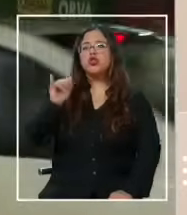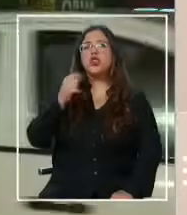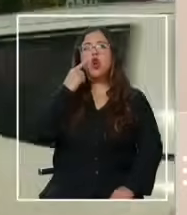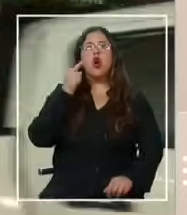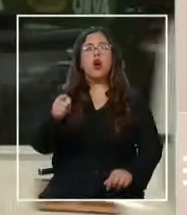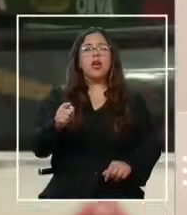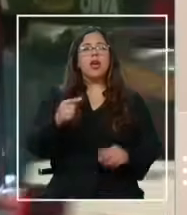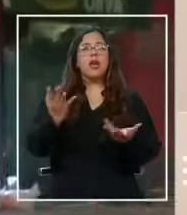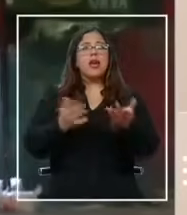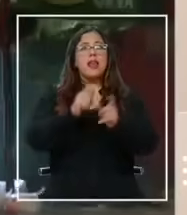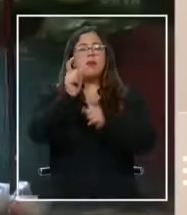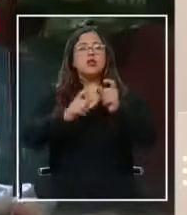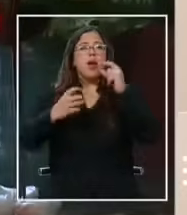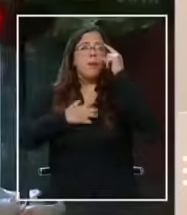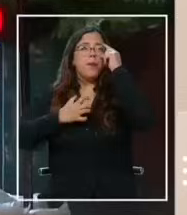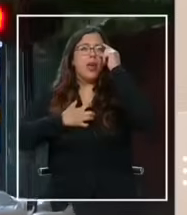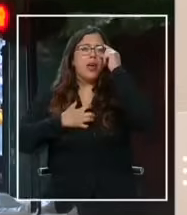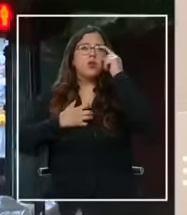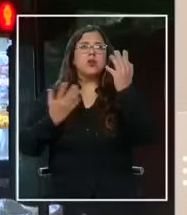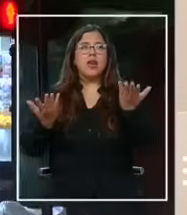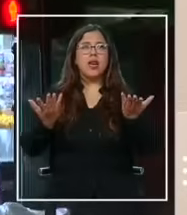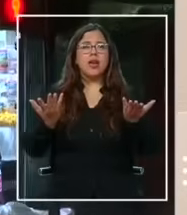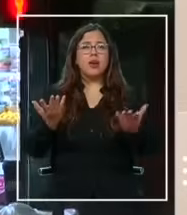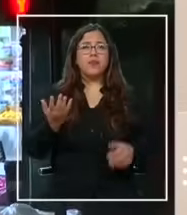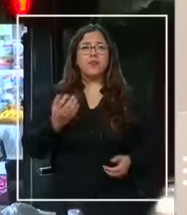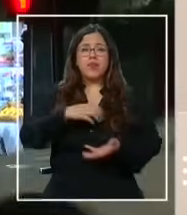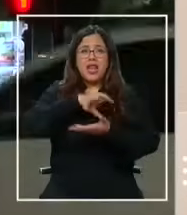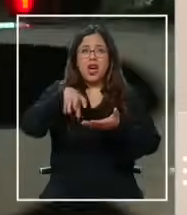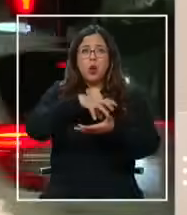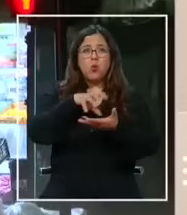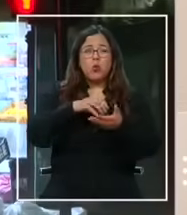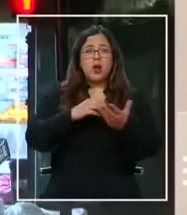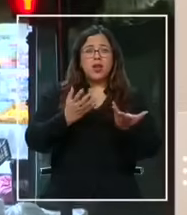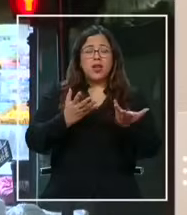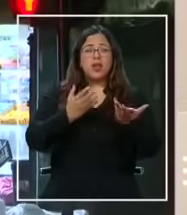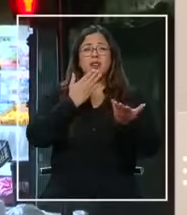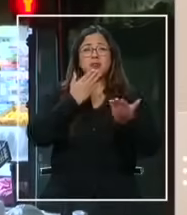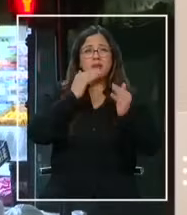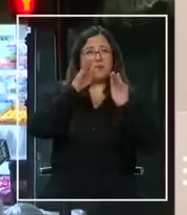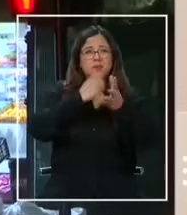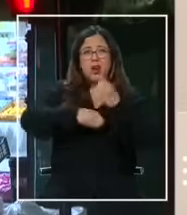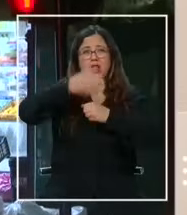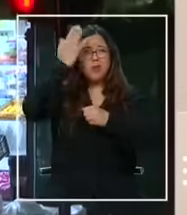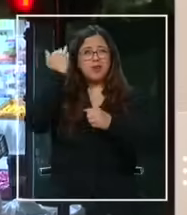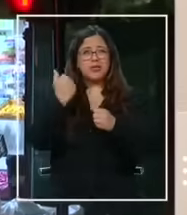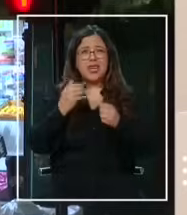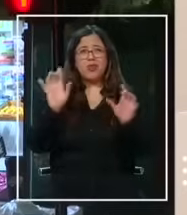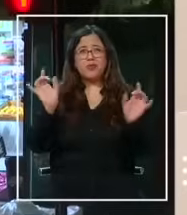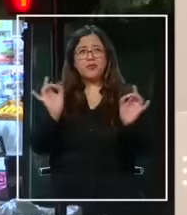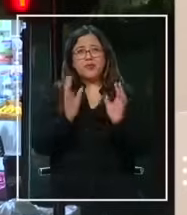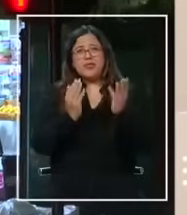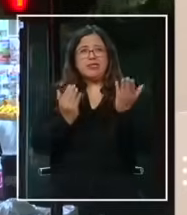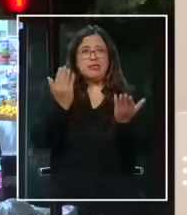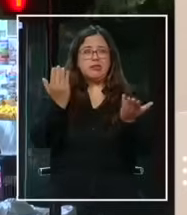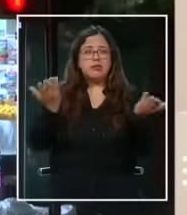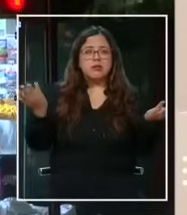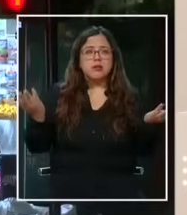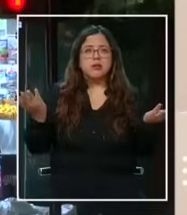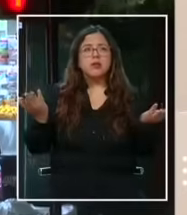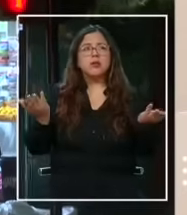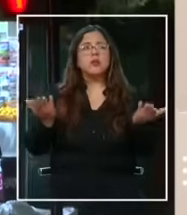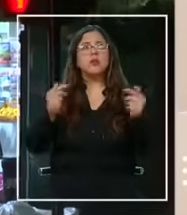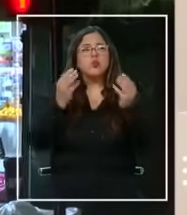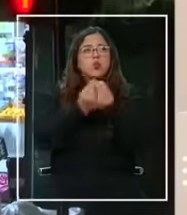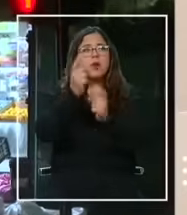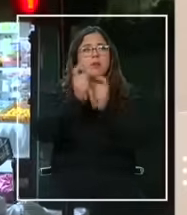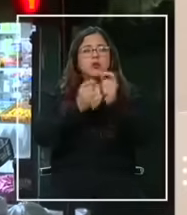supuesto que los vecinos temen que la comuna igual que ocurrió el año pasado por lo que muchos comenzaron a guardar sus enseres José Ignacio